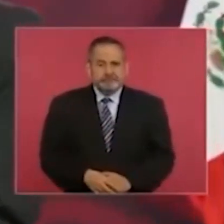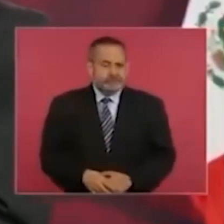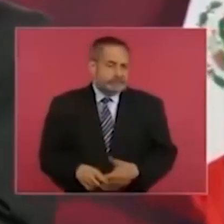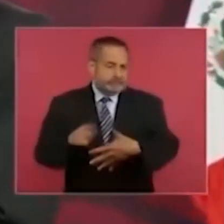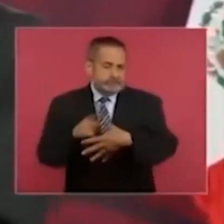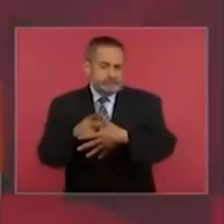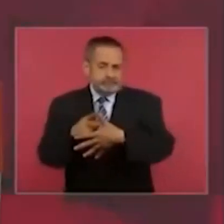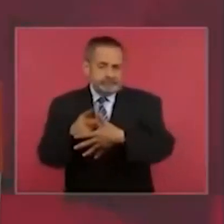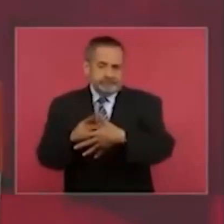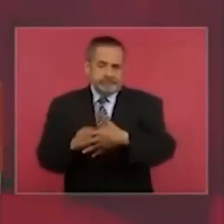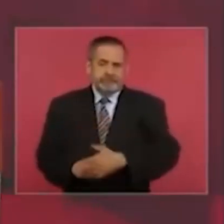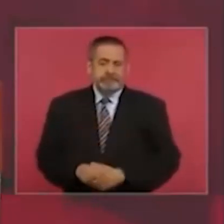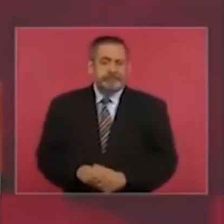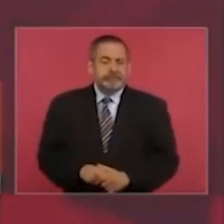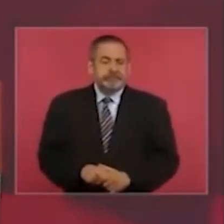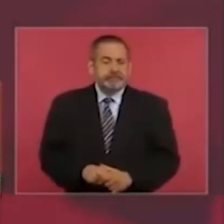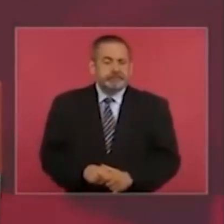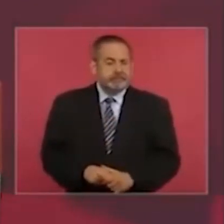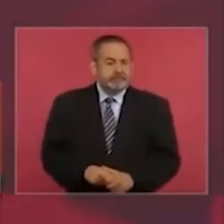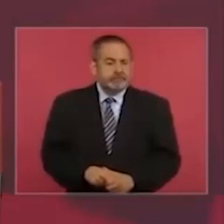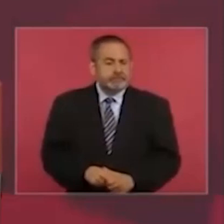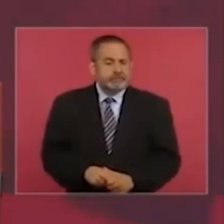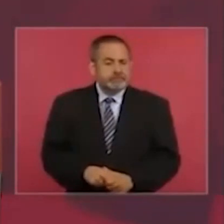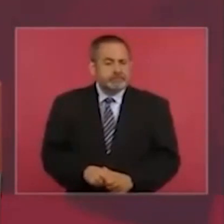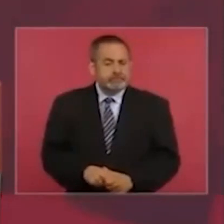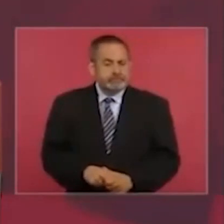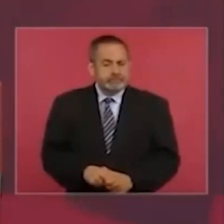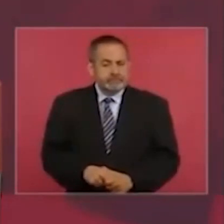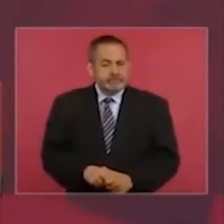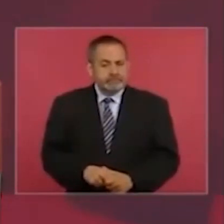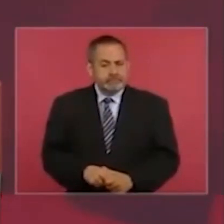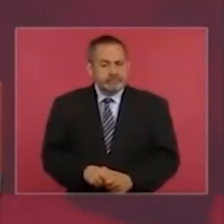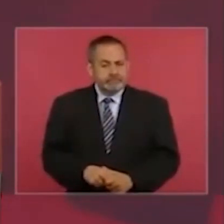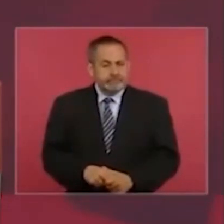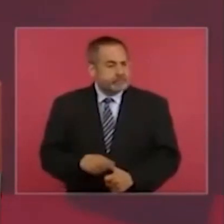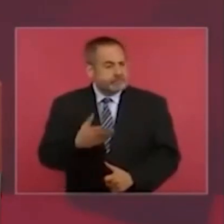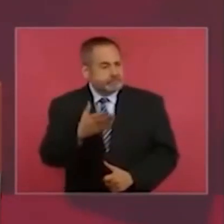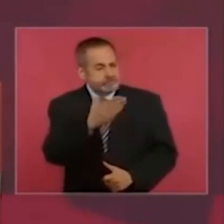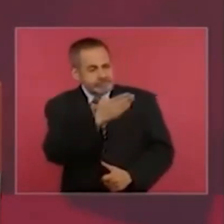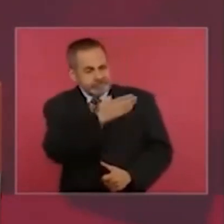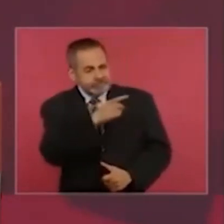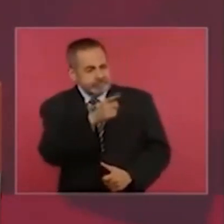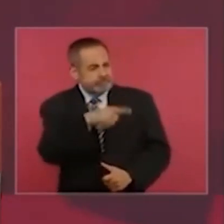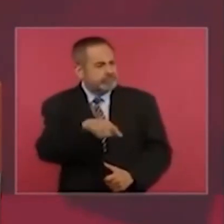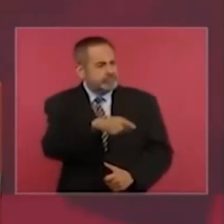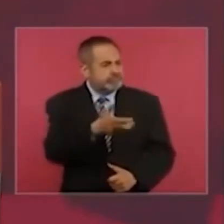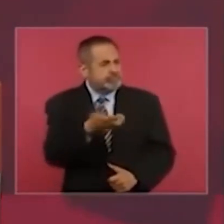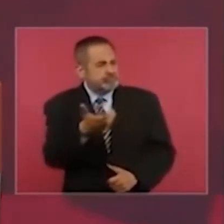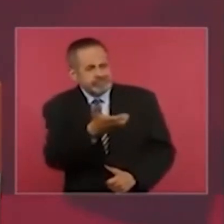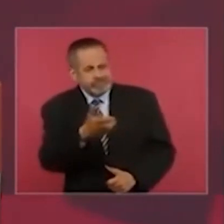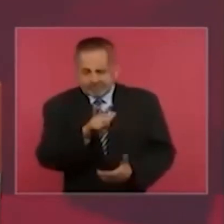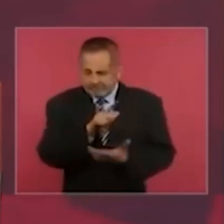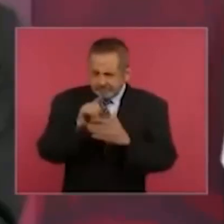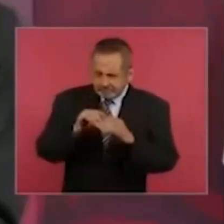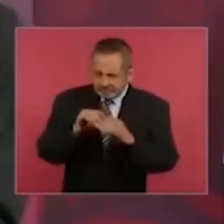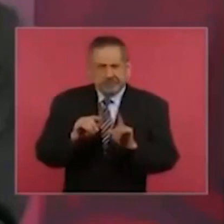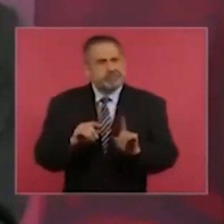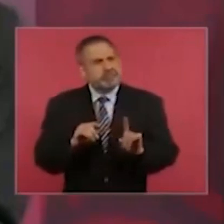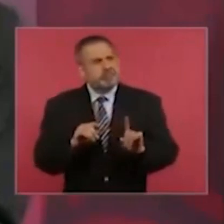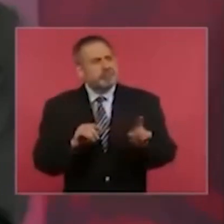5, ¿qué han hecho? ¿Qué han legislado? Mejor dicho,